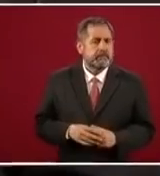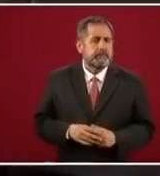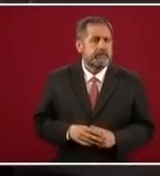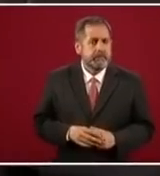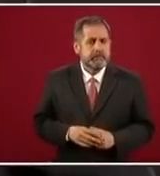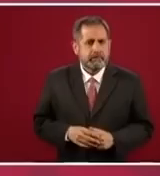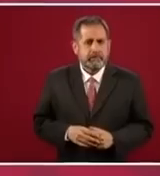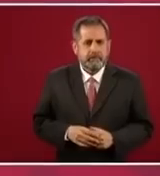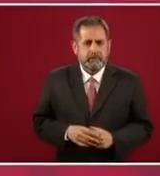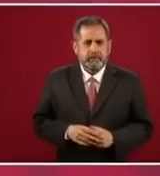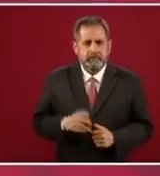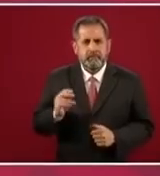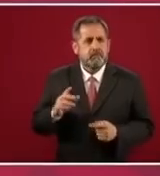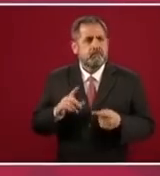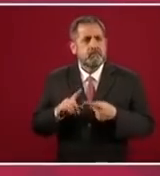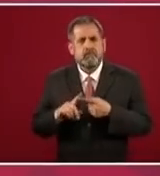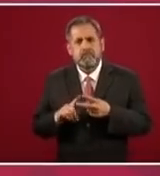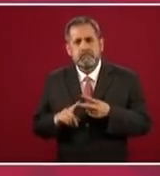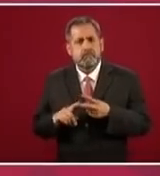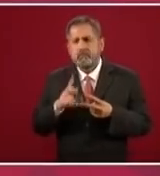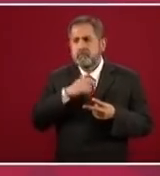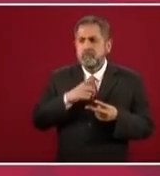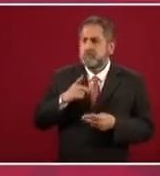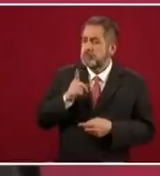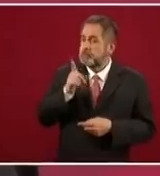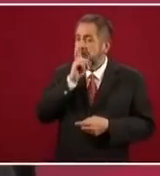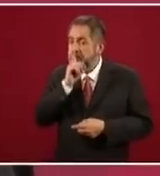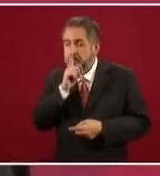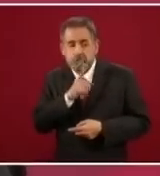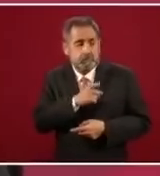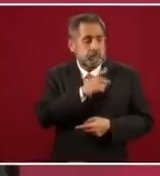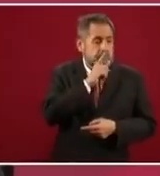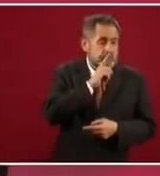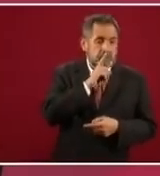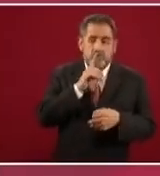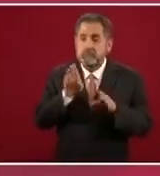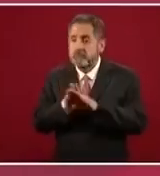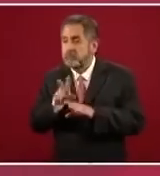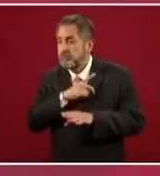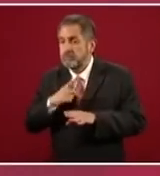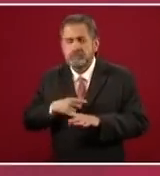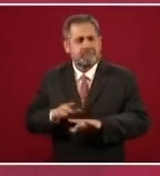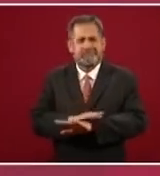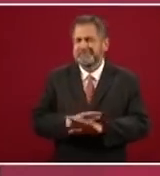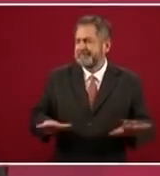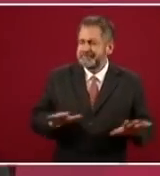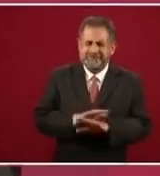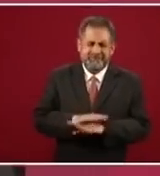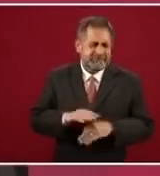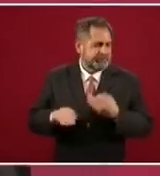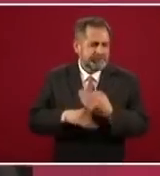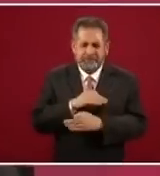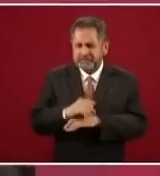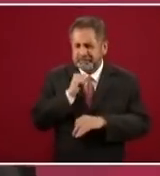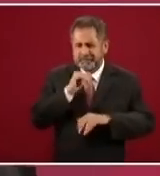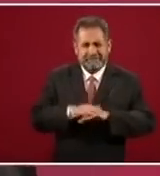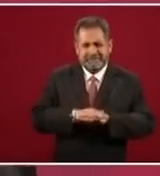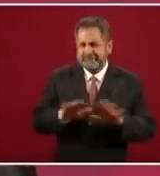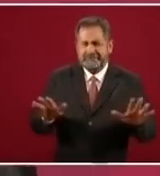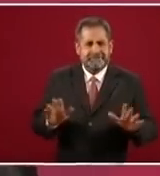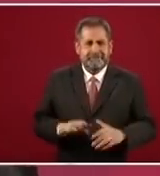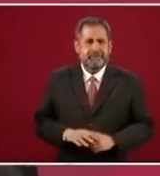no hay por qué censurar. Nosotros no vamos a censurar a nadie.